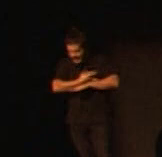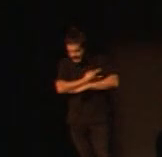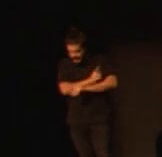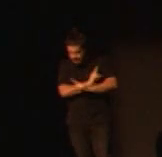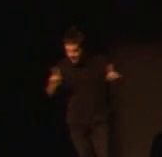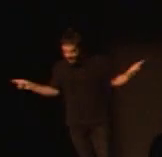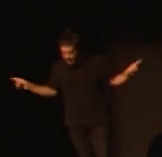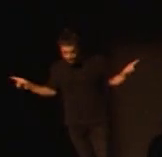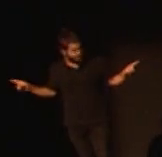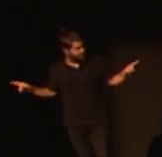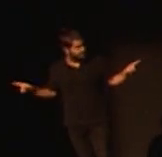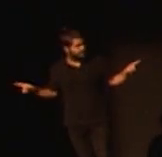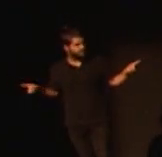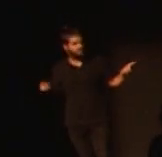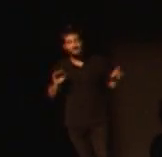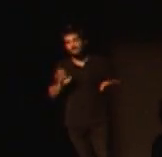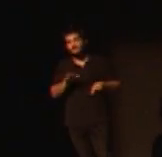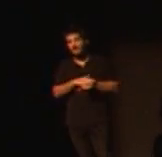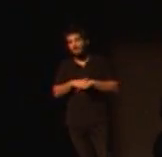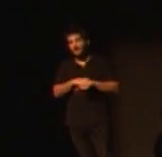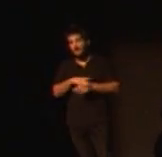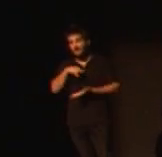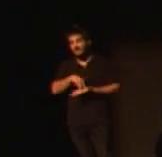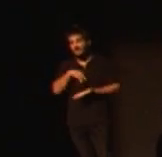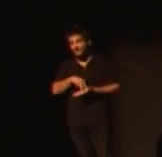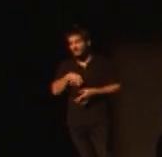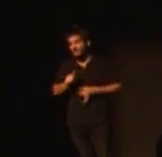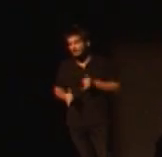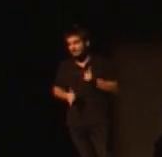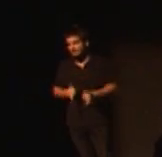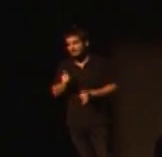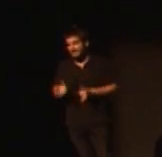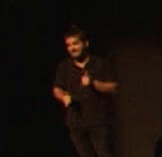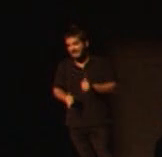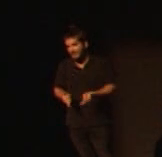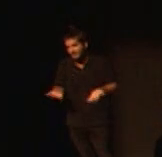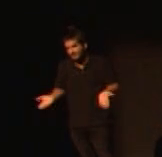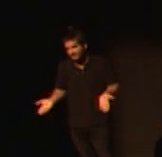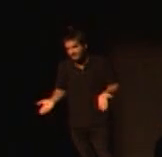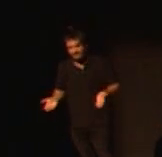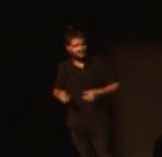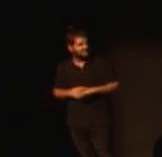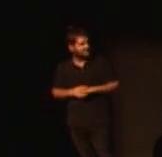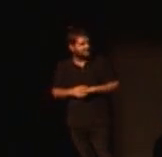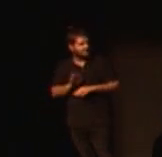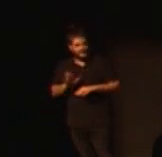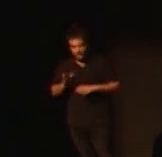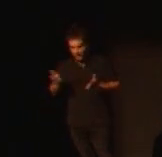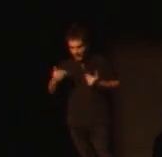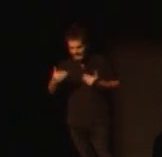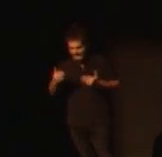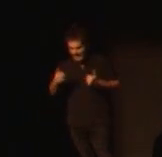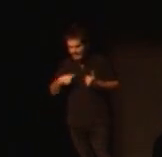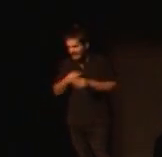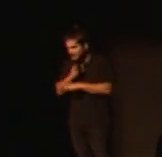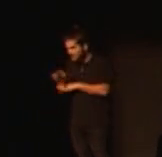ello. Señora, llevo pisándolas todo el rato. Pero no se preocupe, que ya... Voy a las zonas habilitadas y espero que no